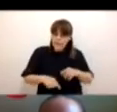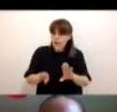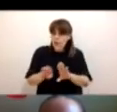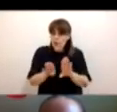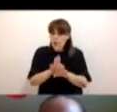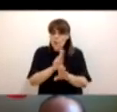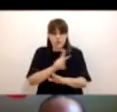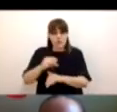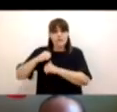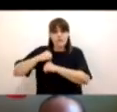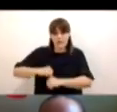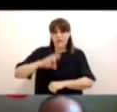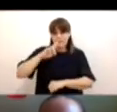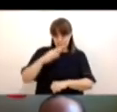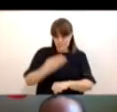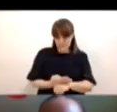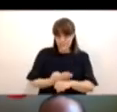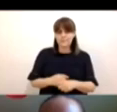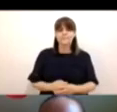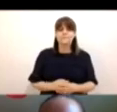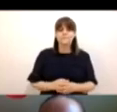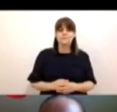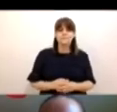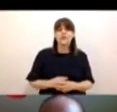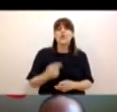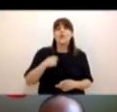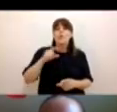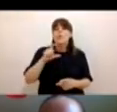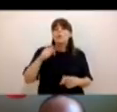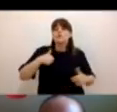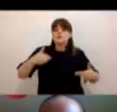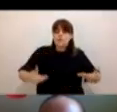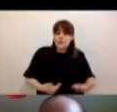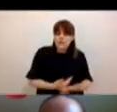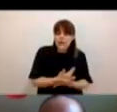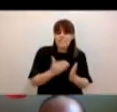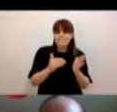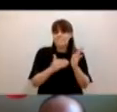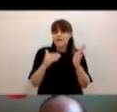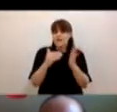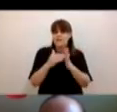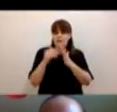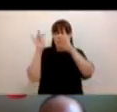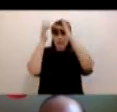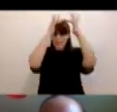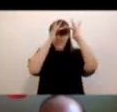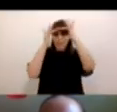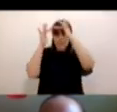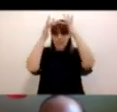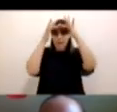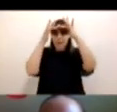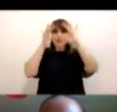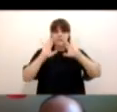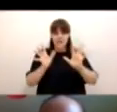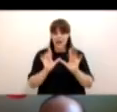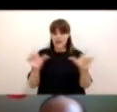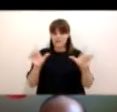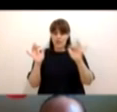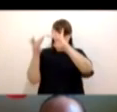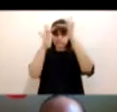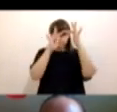cuando nosotros nacemos tenemos millones de neuronas pero estas neuronas no están realmente todavía conectadas son las